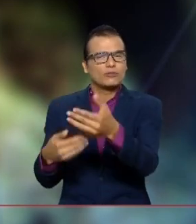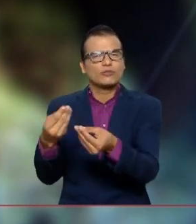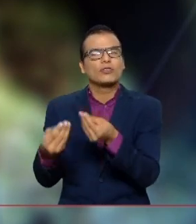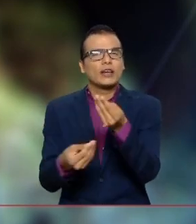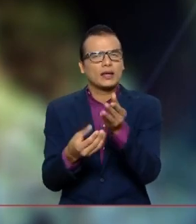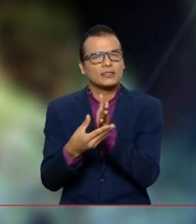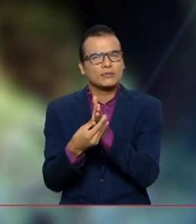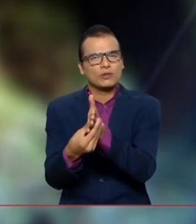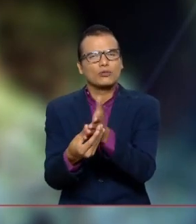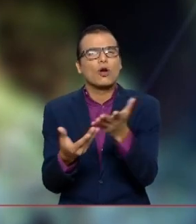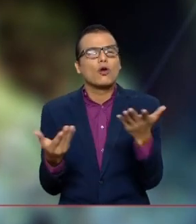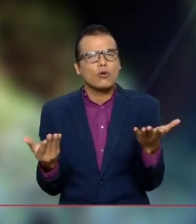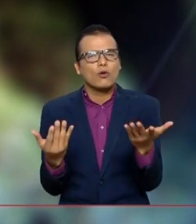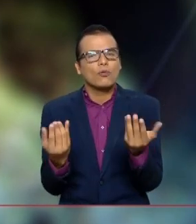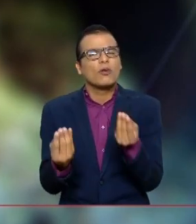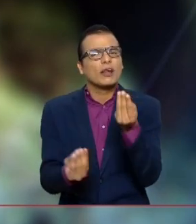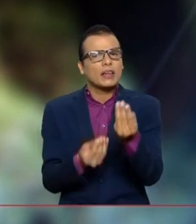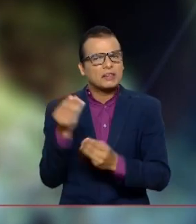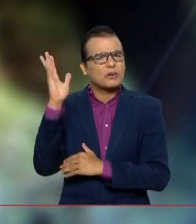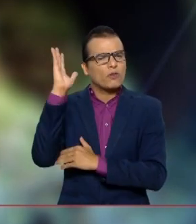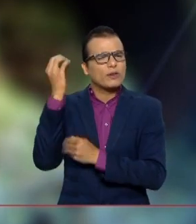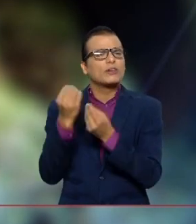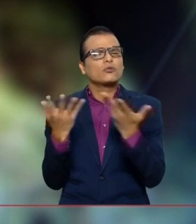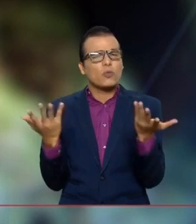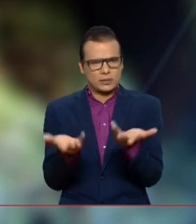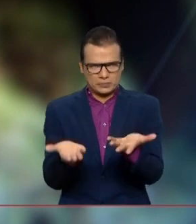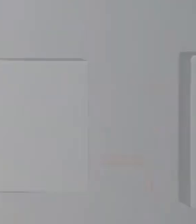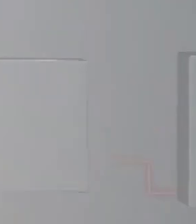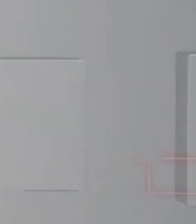agentas hay disponibles en este último día